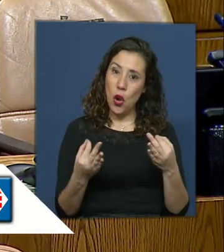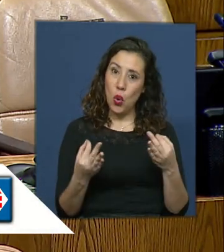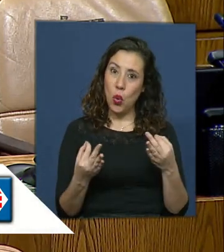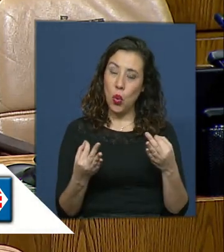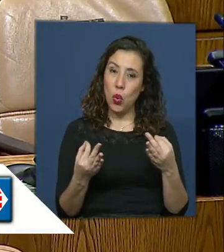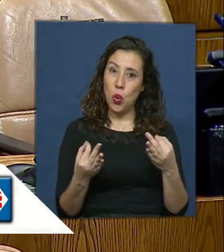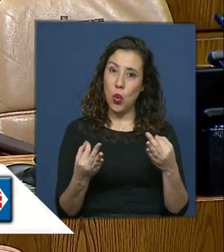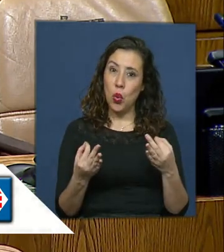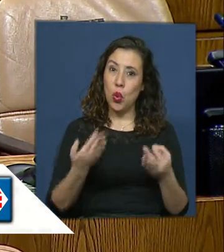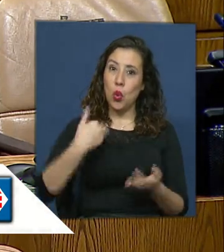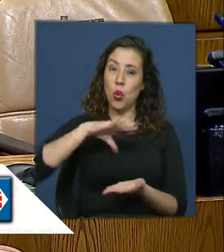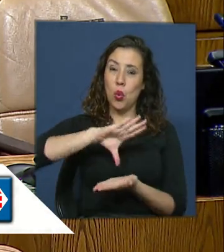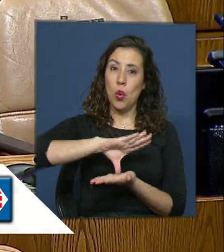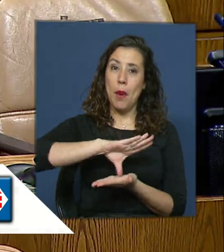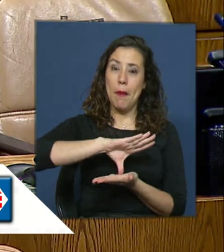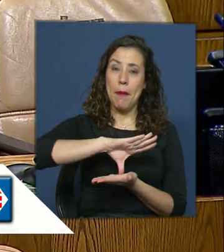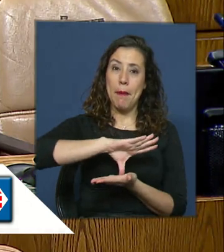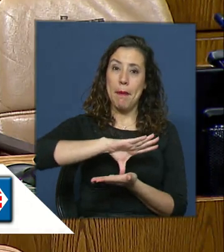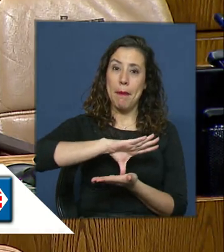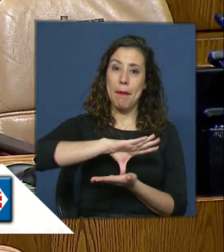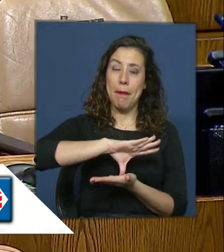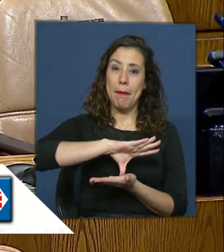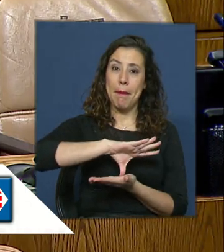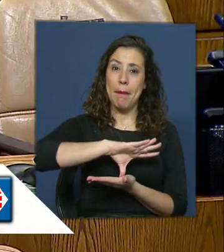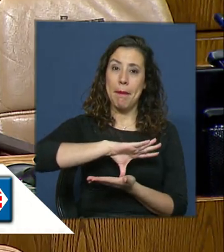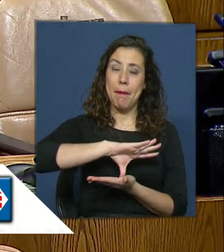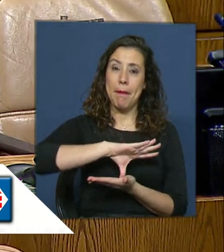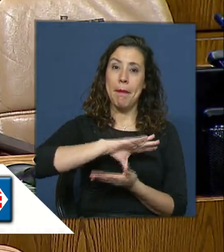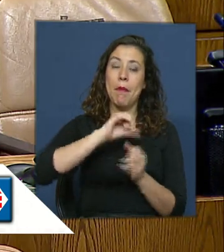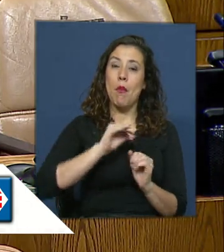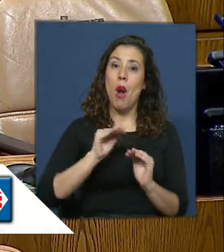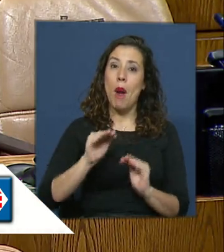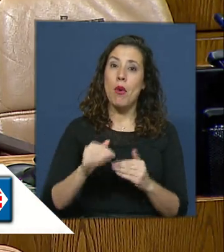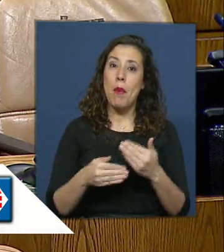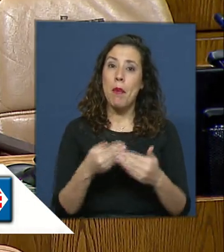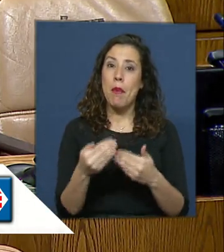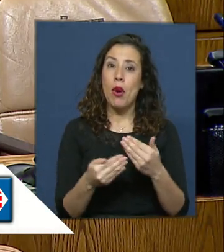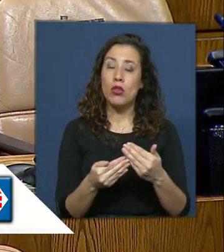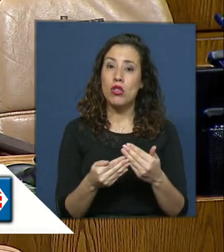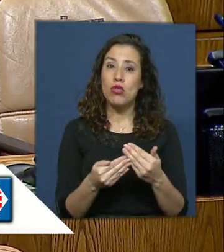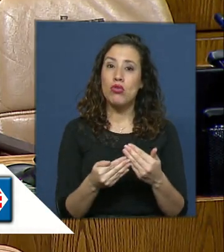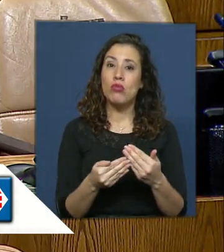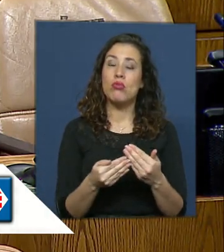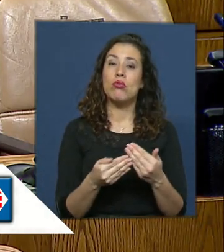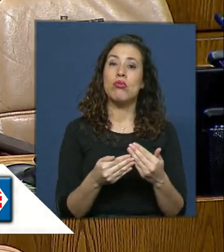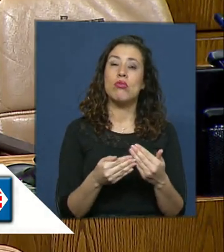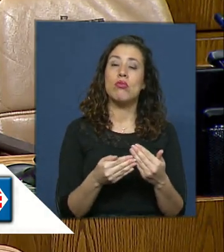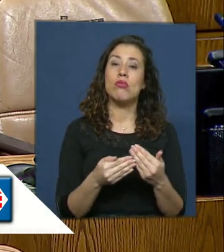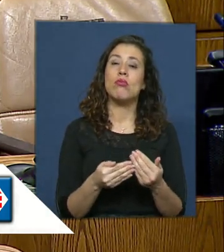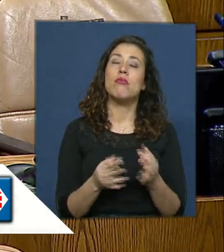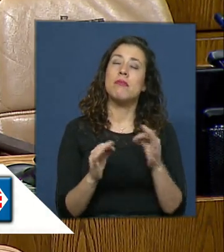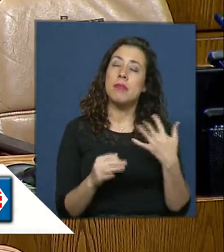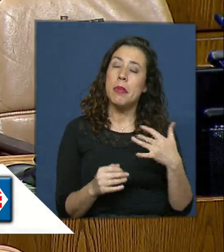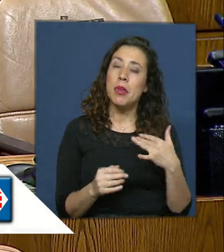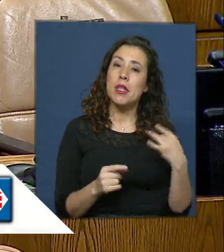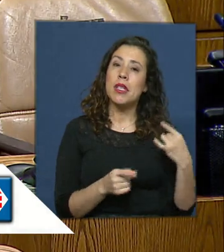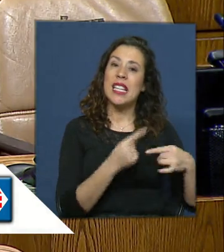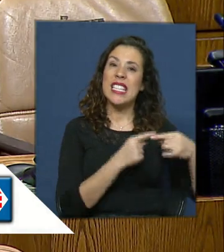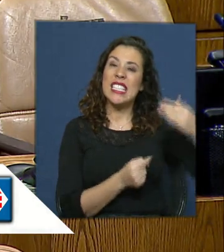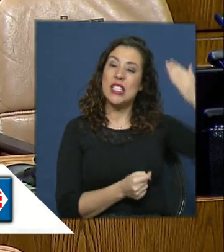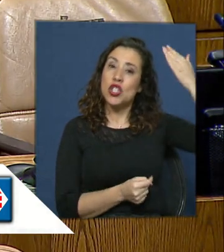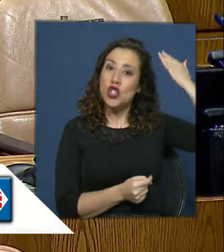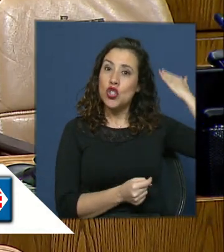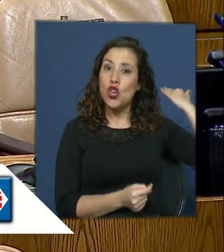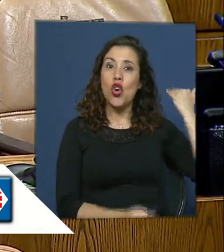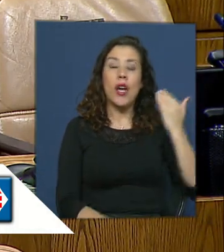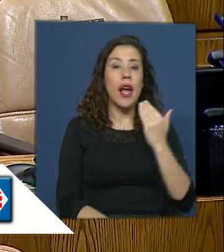que en nuestro país seamos capaces de apoyar los procesos de resignificación histórica y